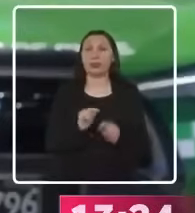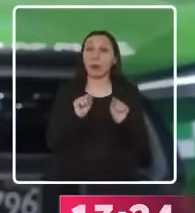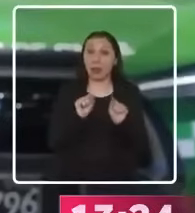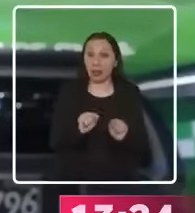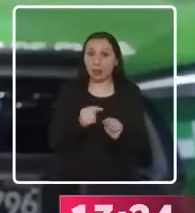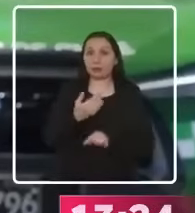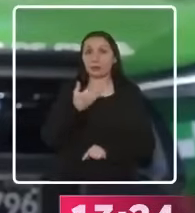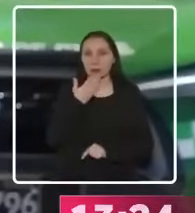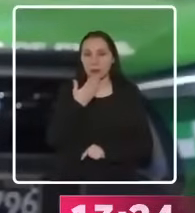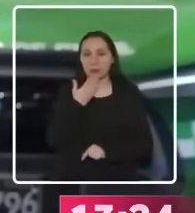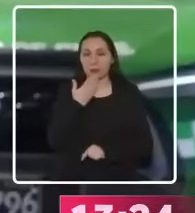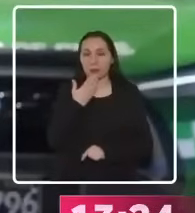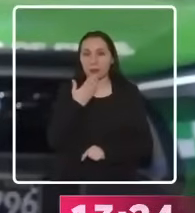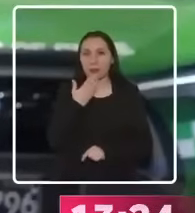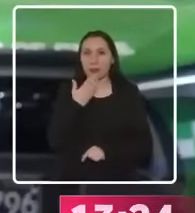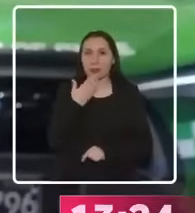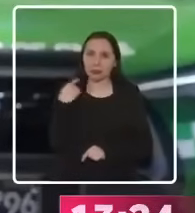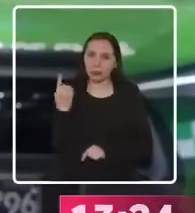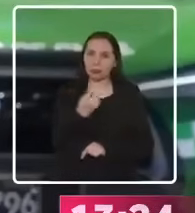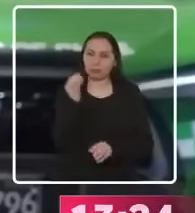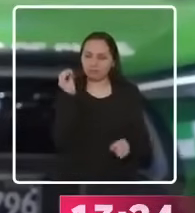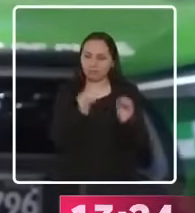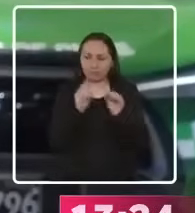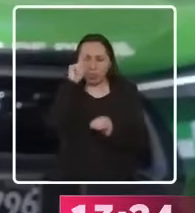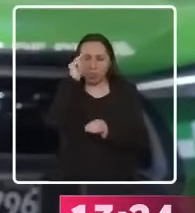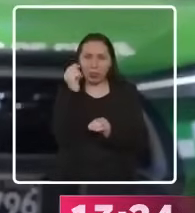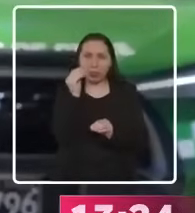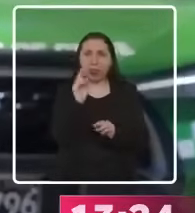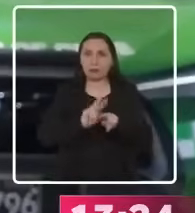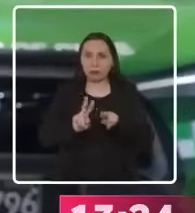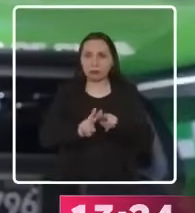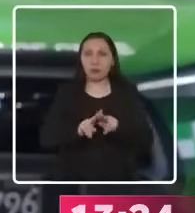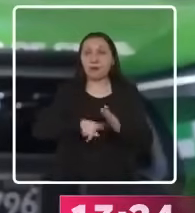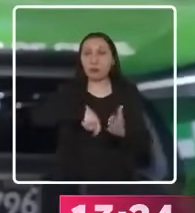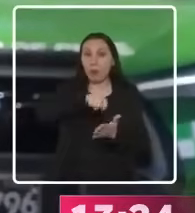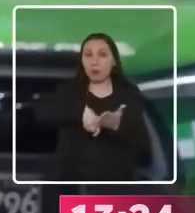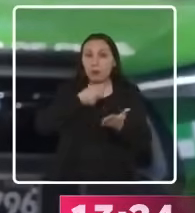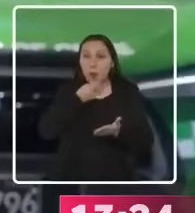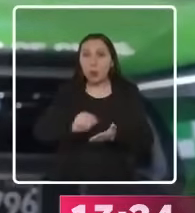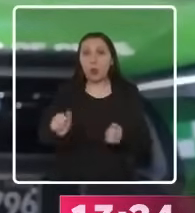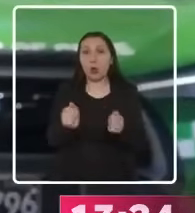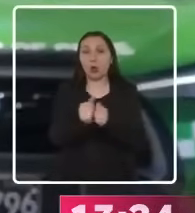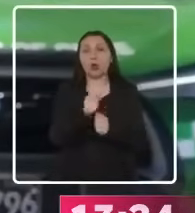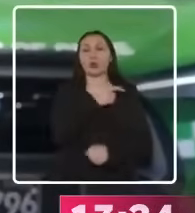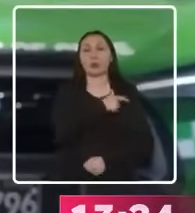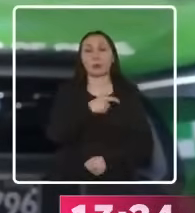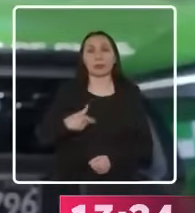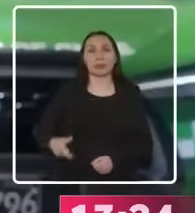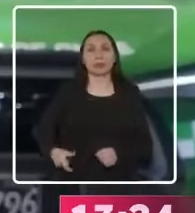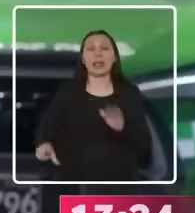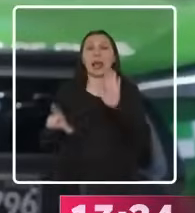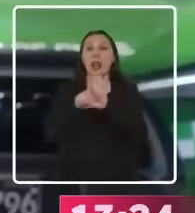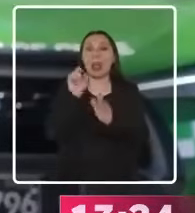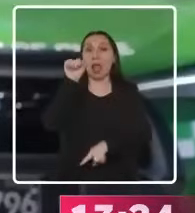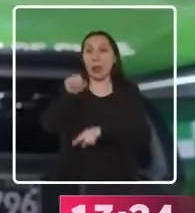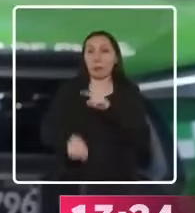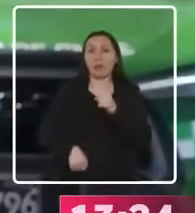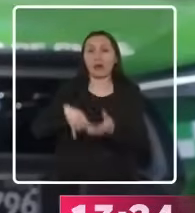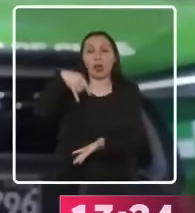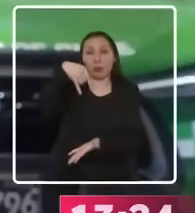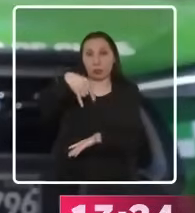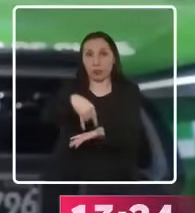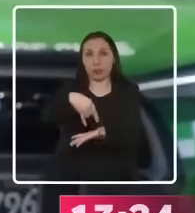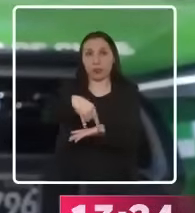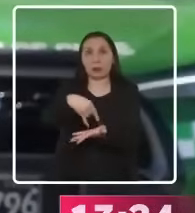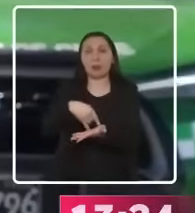Para eso también es que estamos desarrollando iniciativas como la que vamos a firmar un ratito más con el presidente, una ley que aprobamos en el